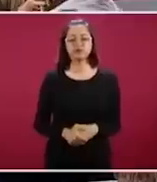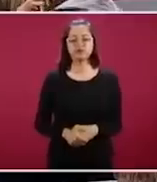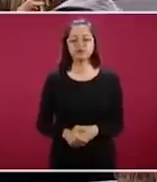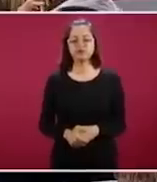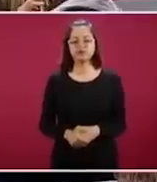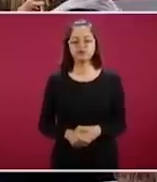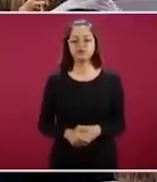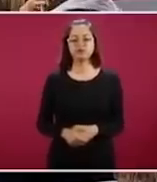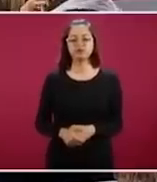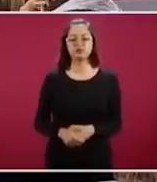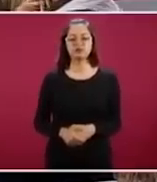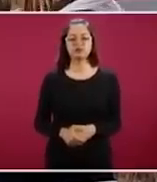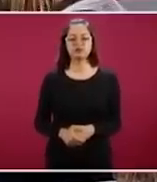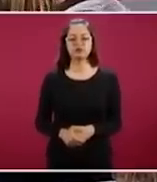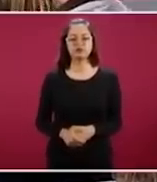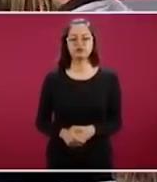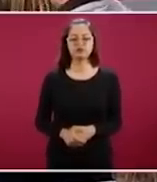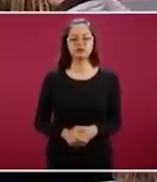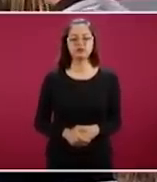¿Dónde va